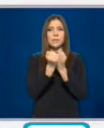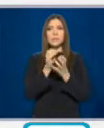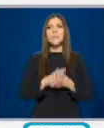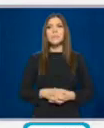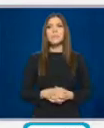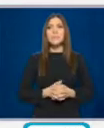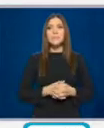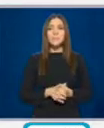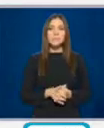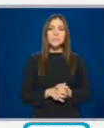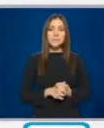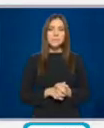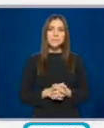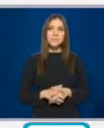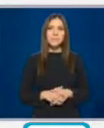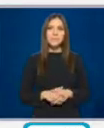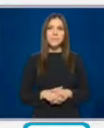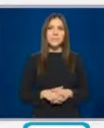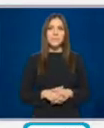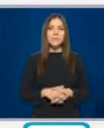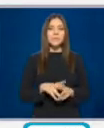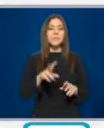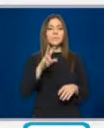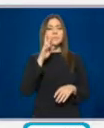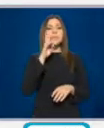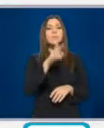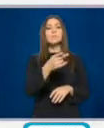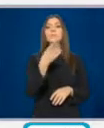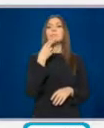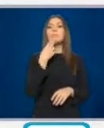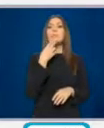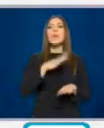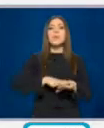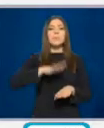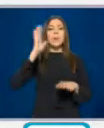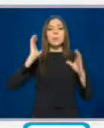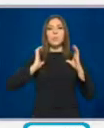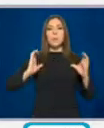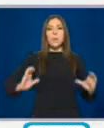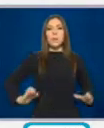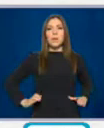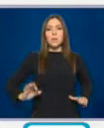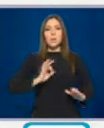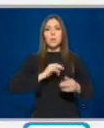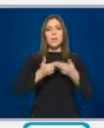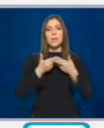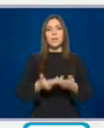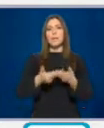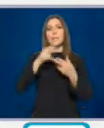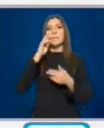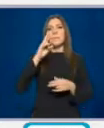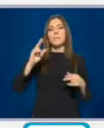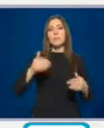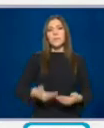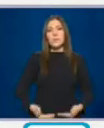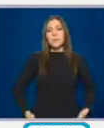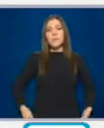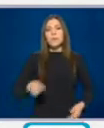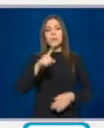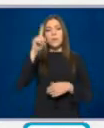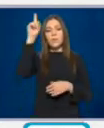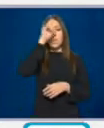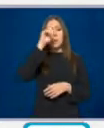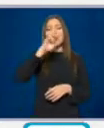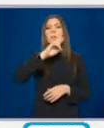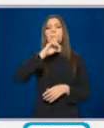de como de ocupar mucho más espacio en el cuerpo, ¿no? Ahora, mi recomendación sí es que queden arriba